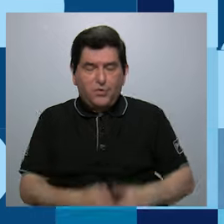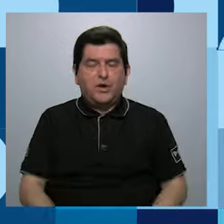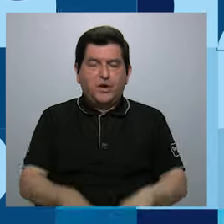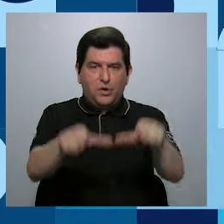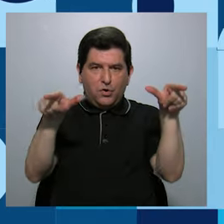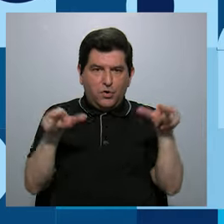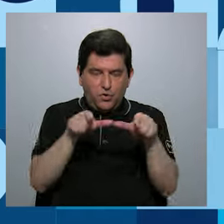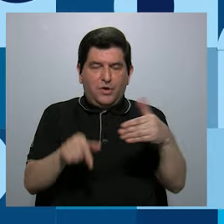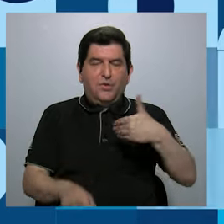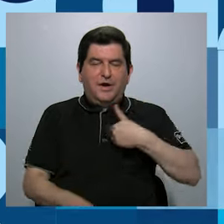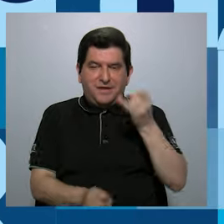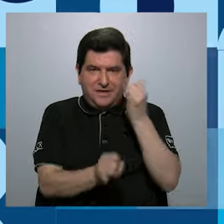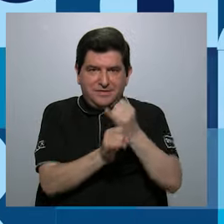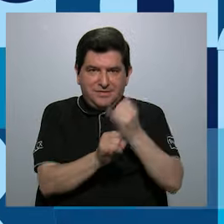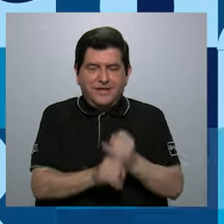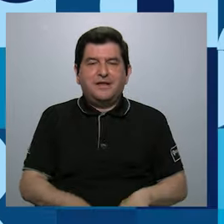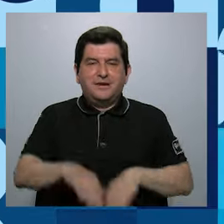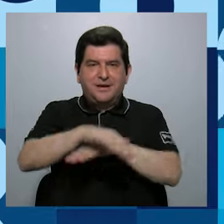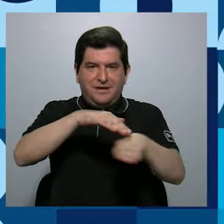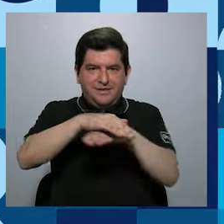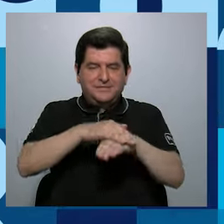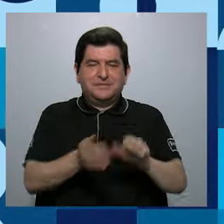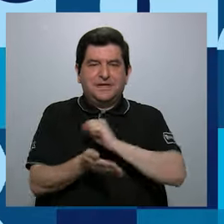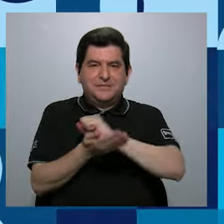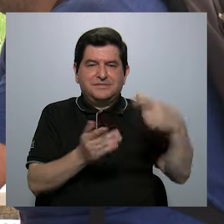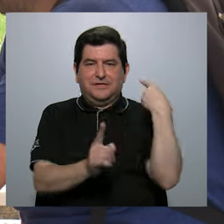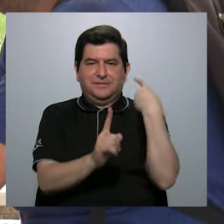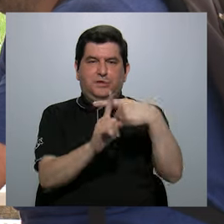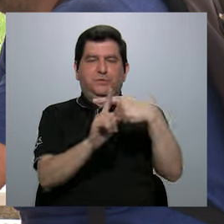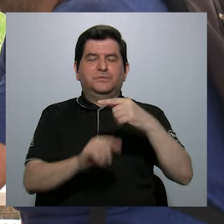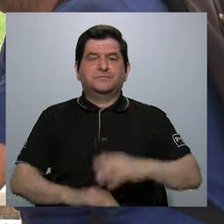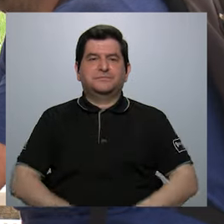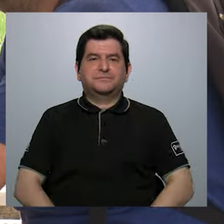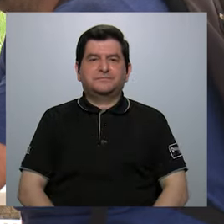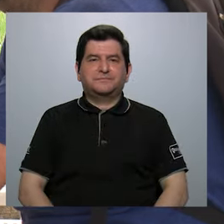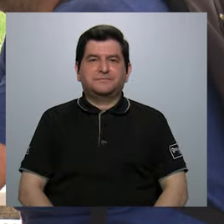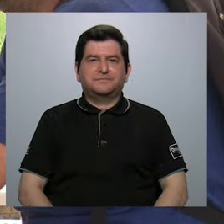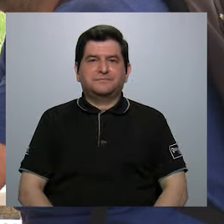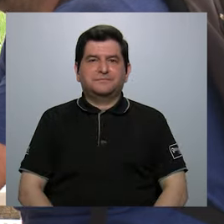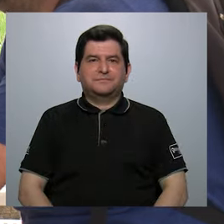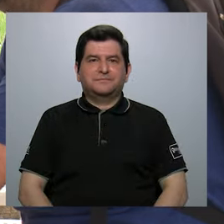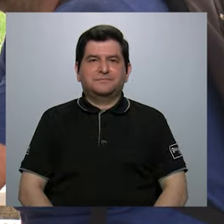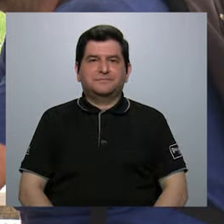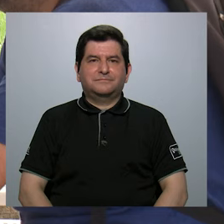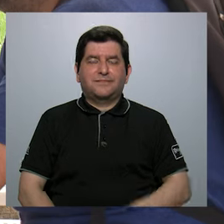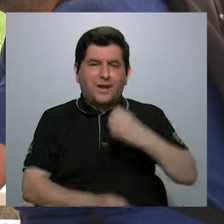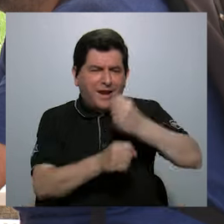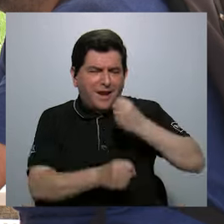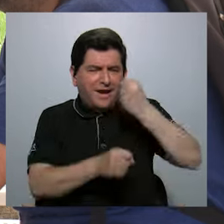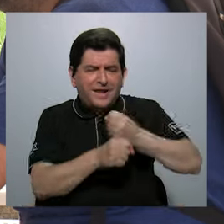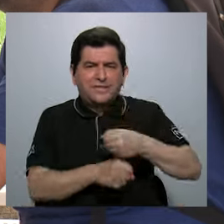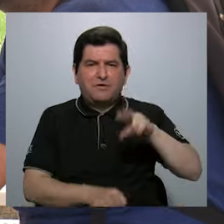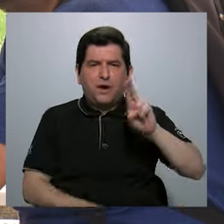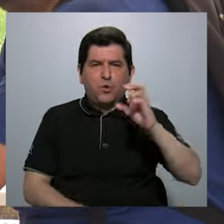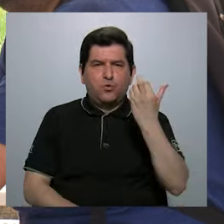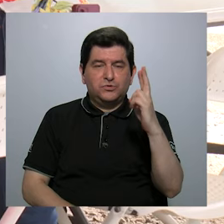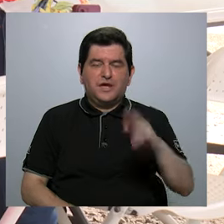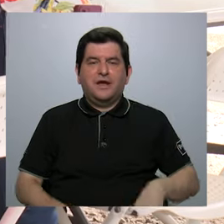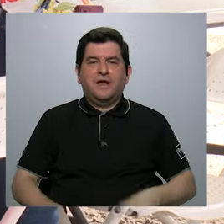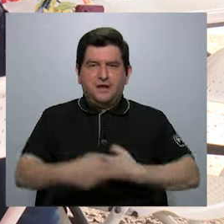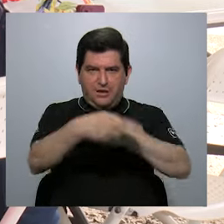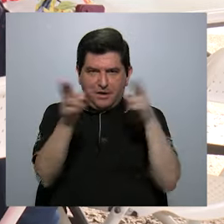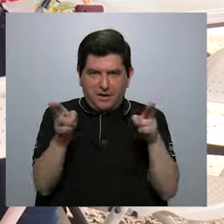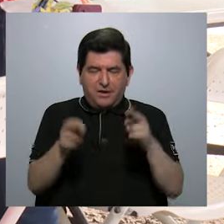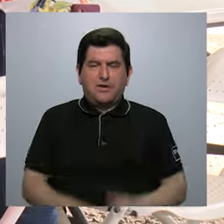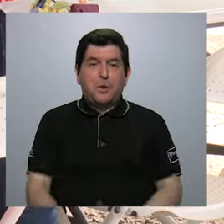mantiene la institución en el recinto de Santa Cruz. En el trabajo de la UCR en la región,